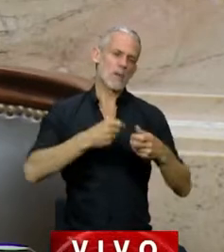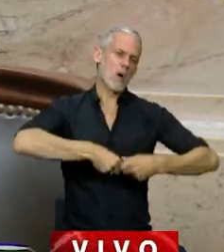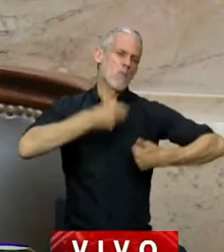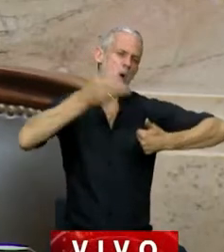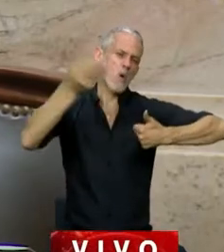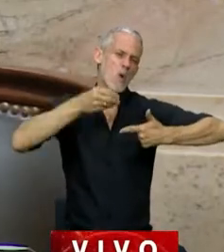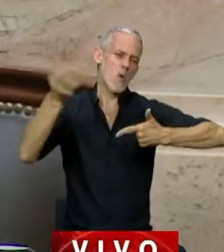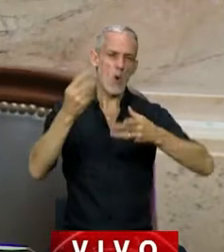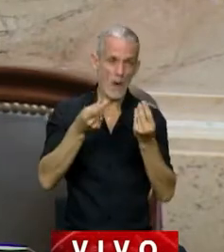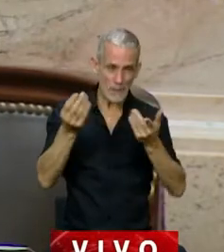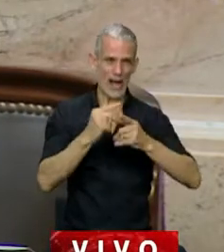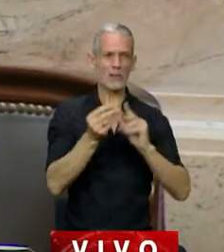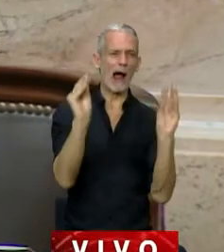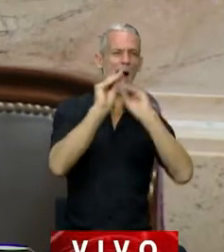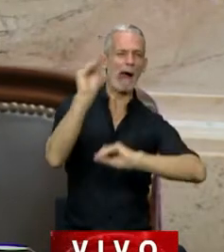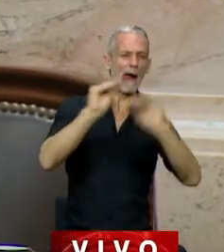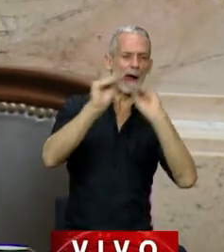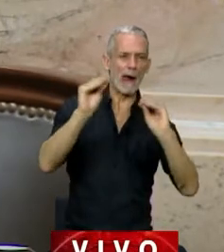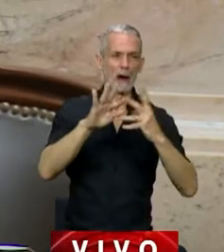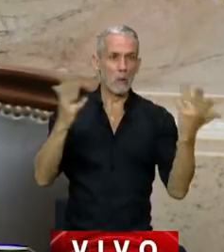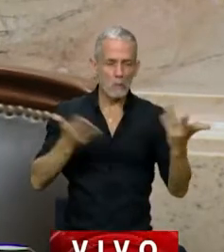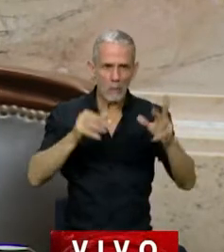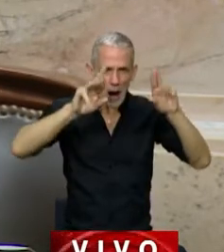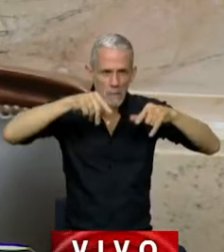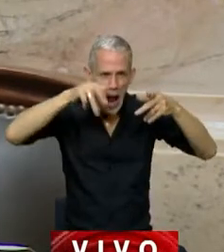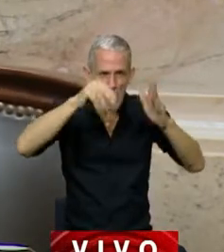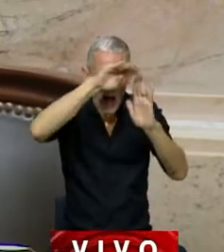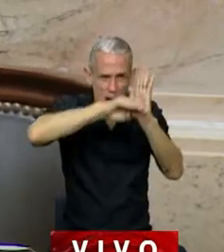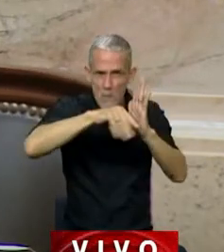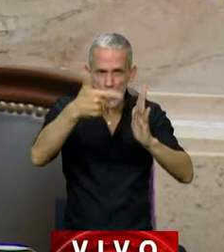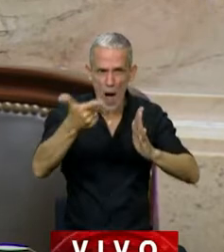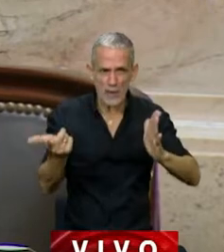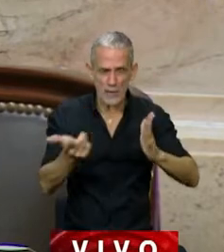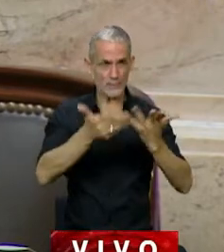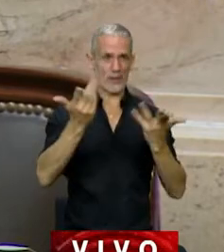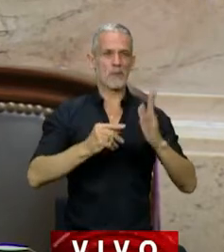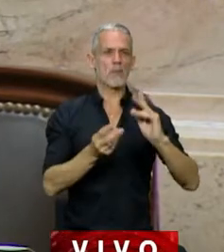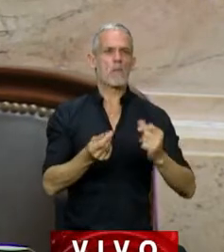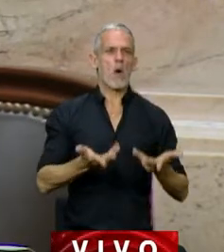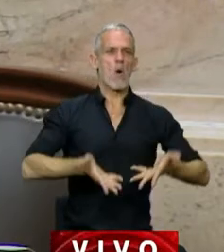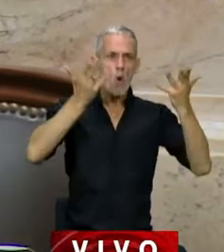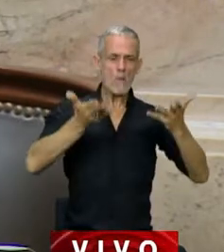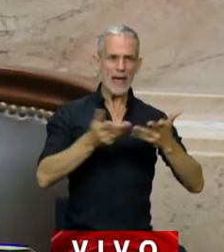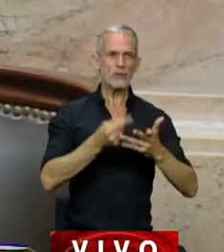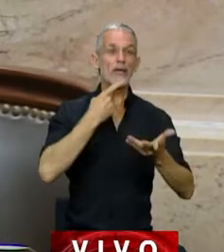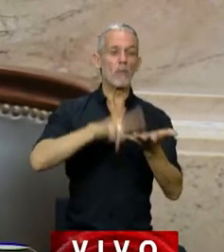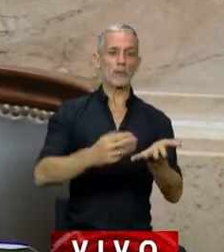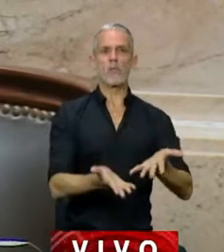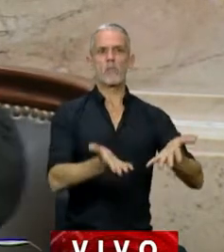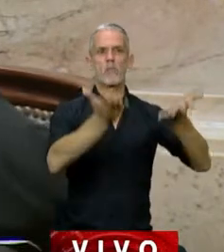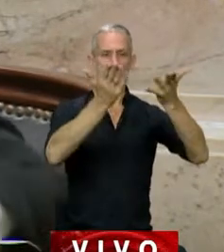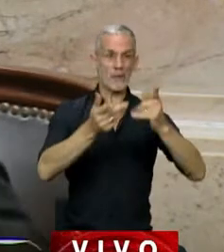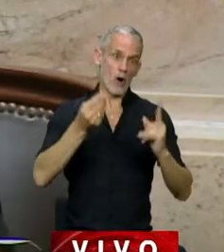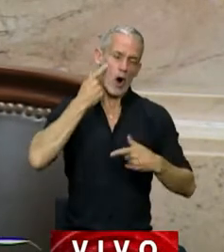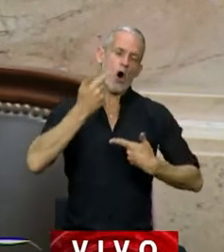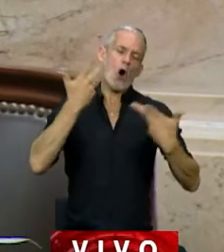despilfarros, los parches, la inexistencia de un plan, las subas y aumentos de impuestos y,